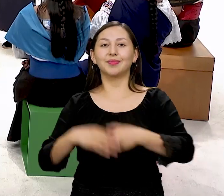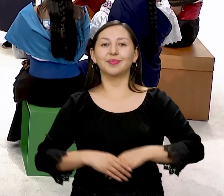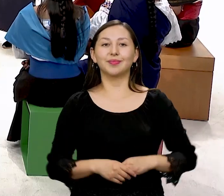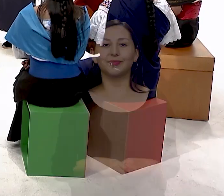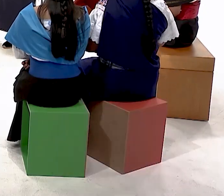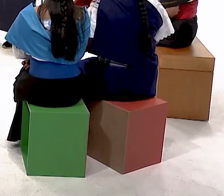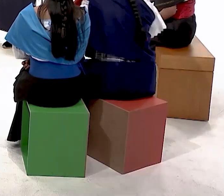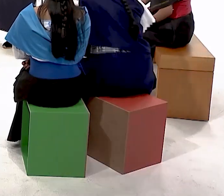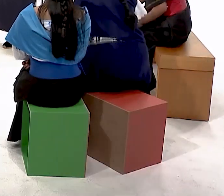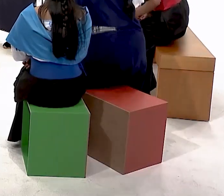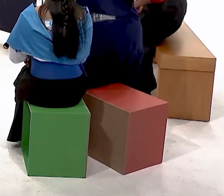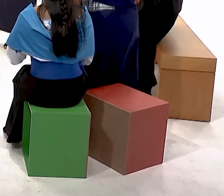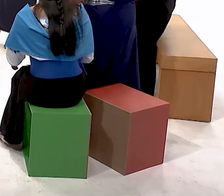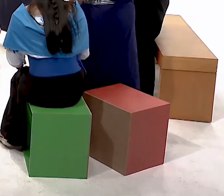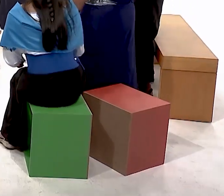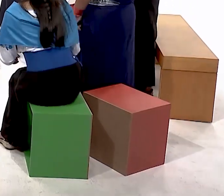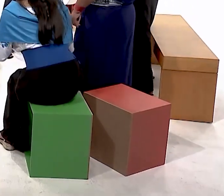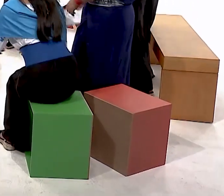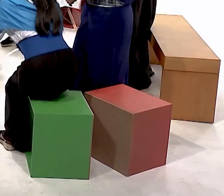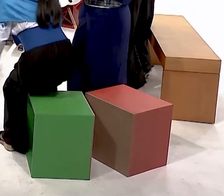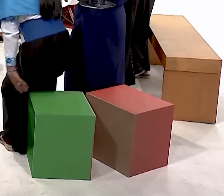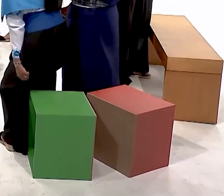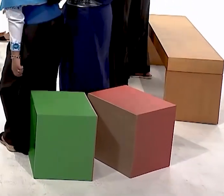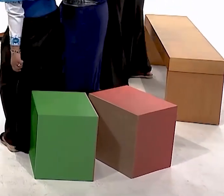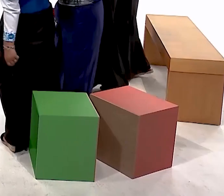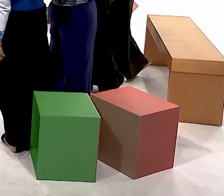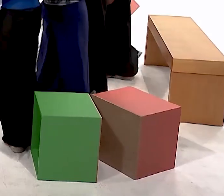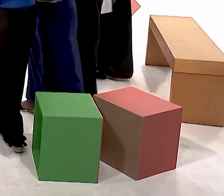cartelito. Adelante, por favor.